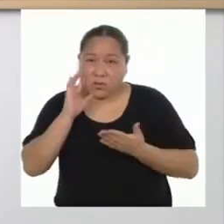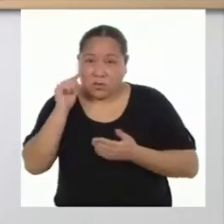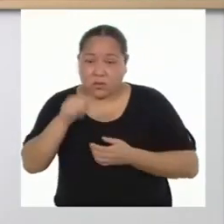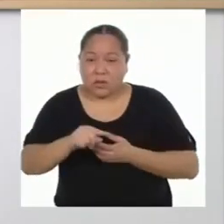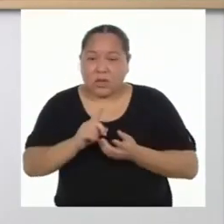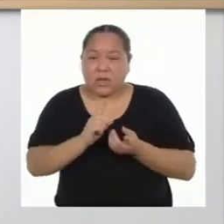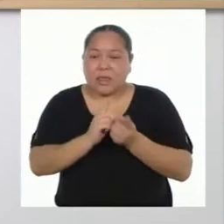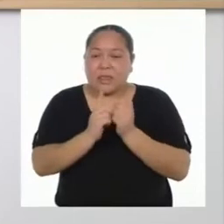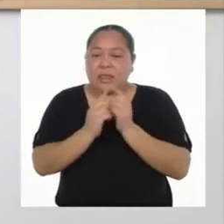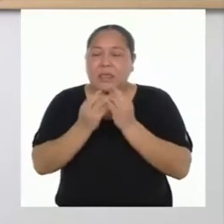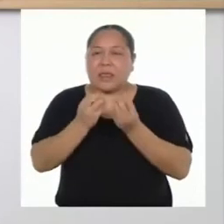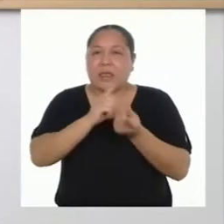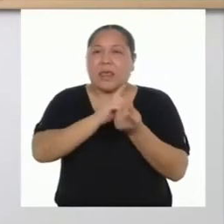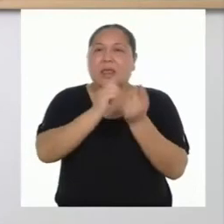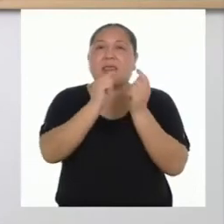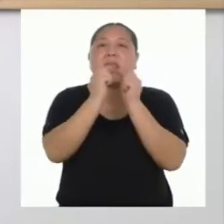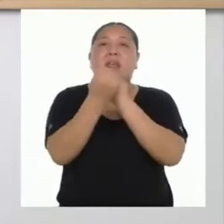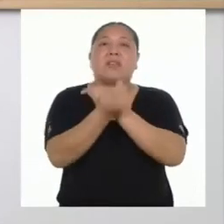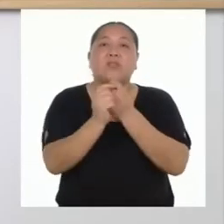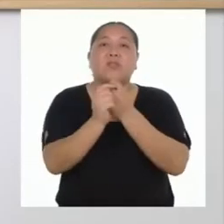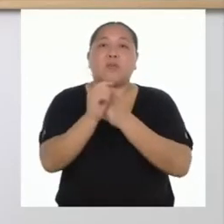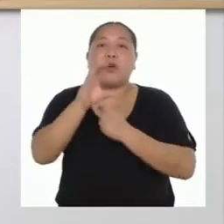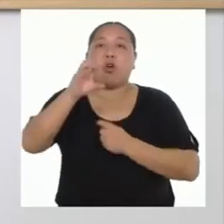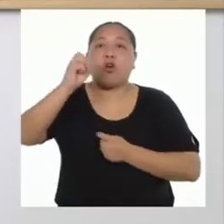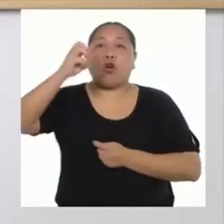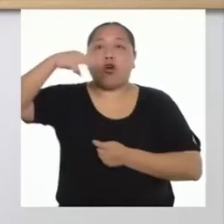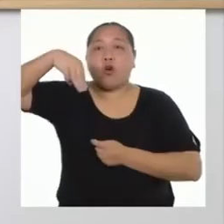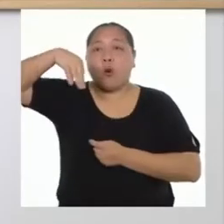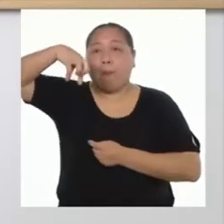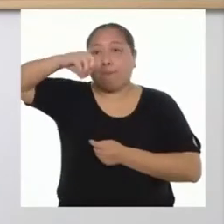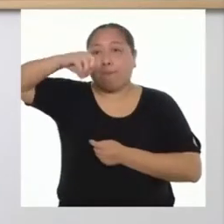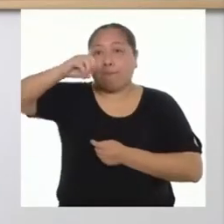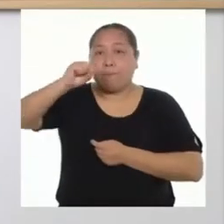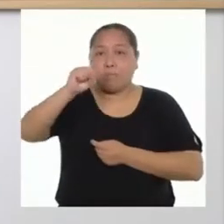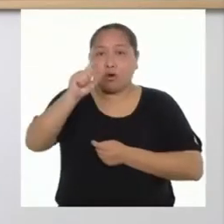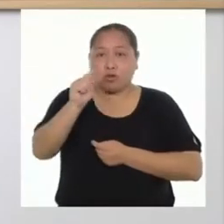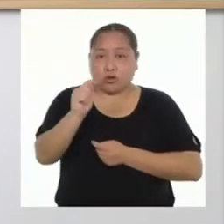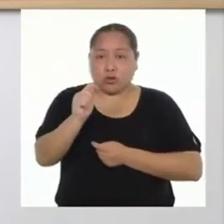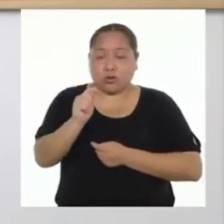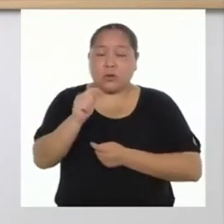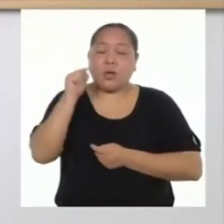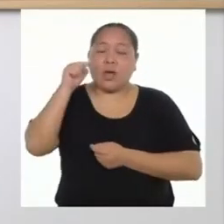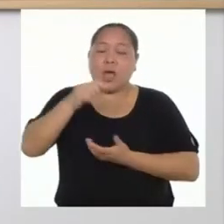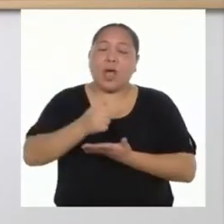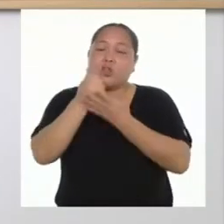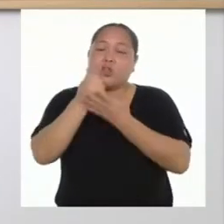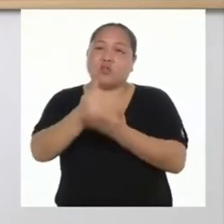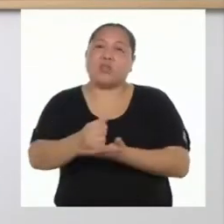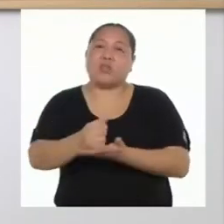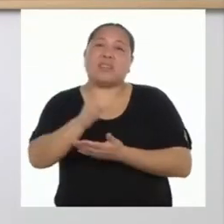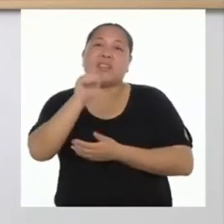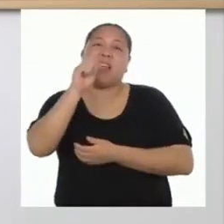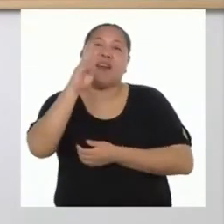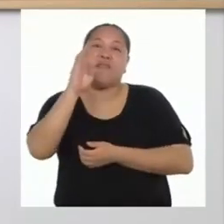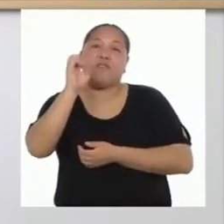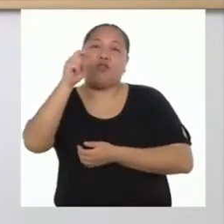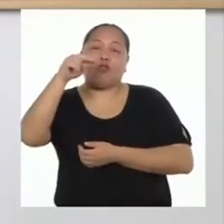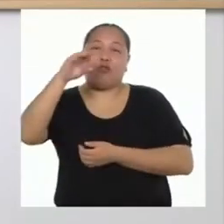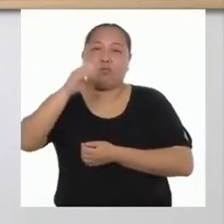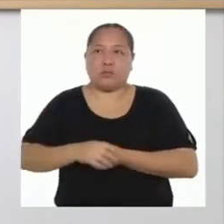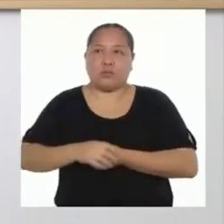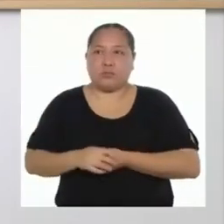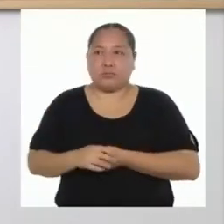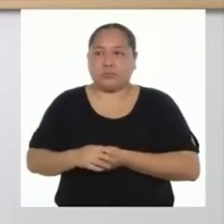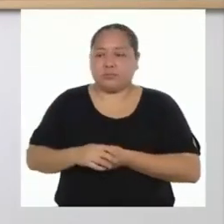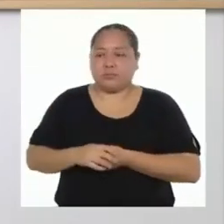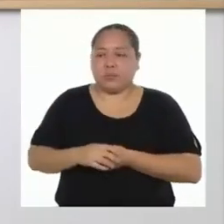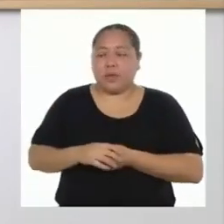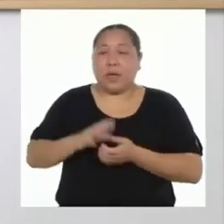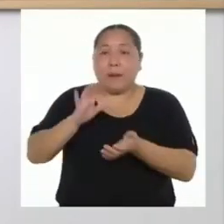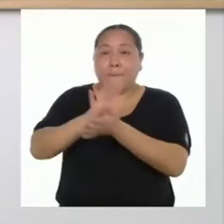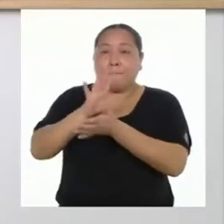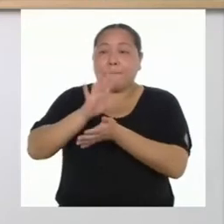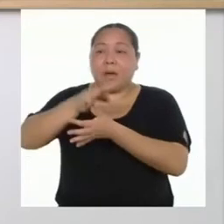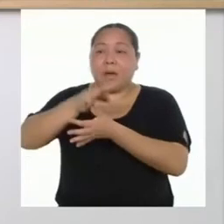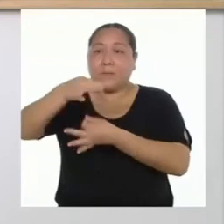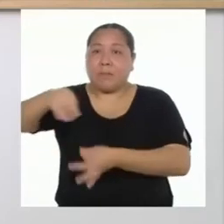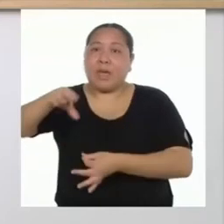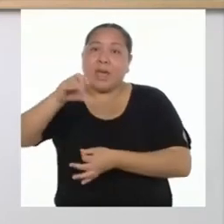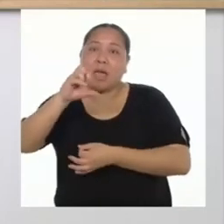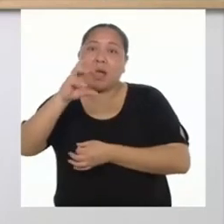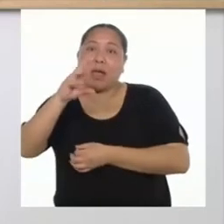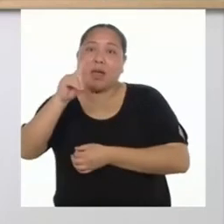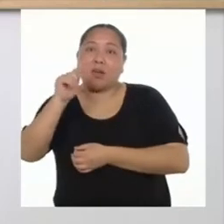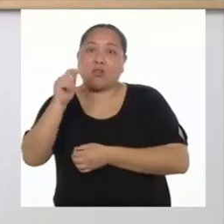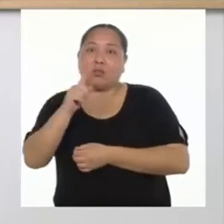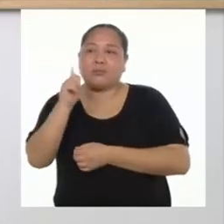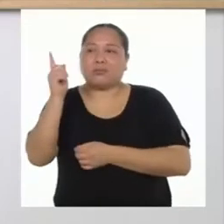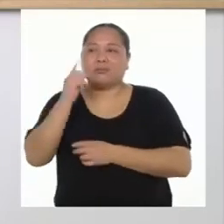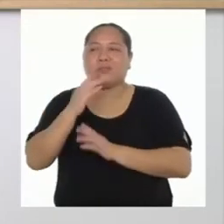en compost, se ahorra en abono y contribuye a la nutrición de nuestras plantas. Al reciclar papel y cartón, evitamos